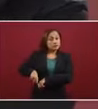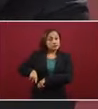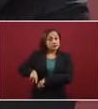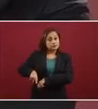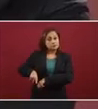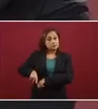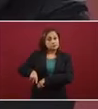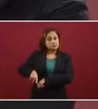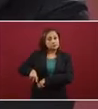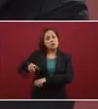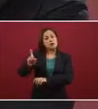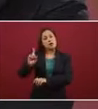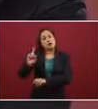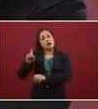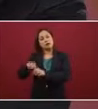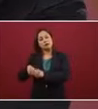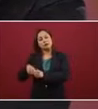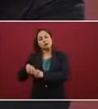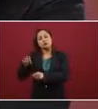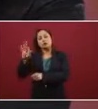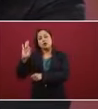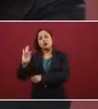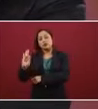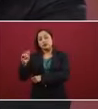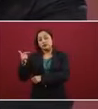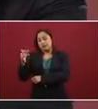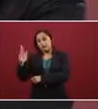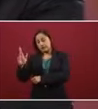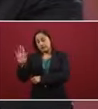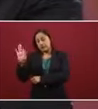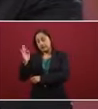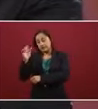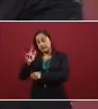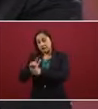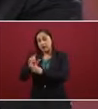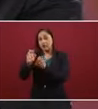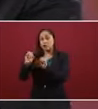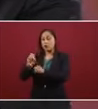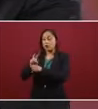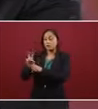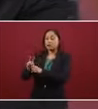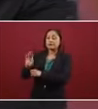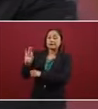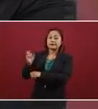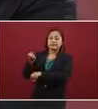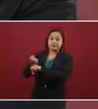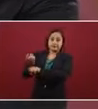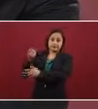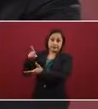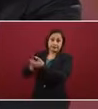fiscalías estatales y la Fiscalía Federal. Lo que sí